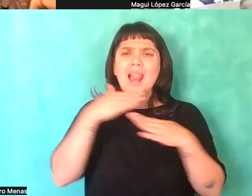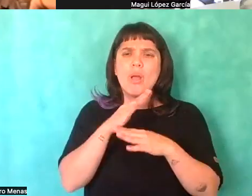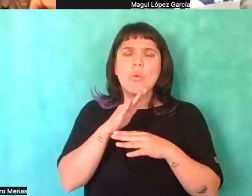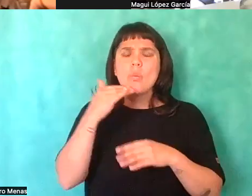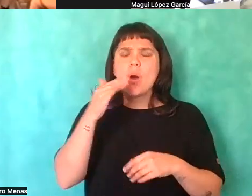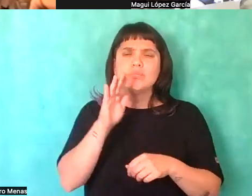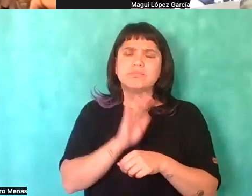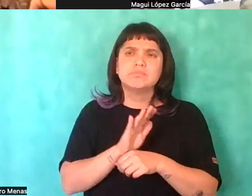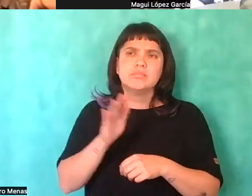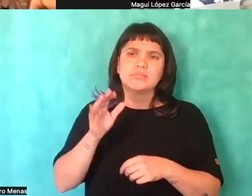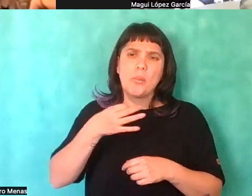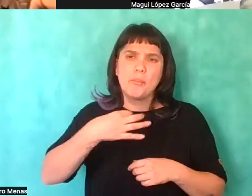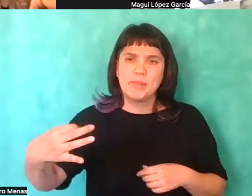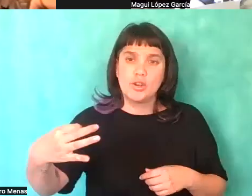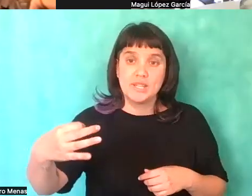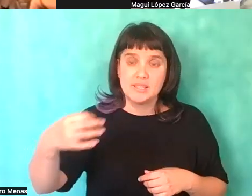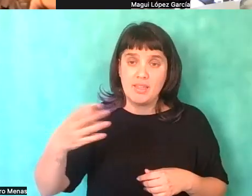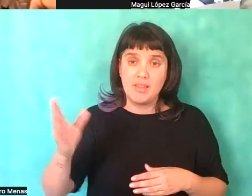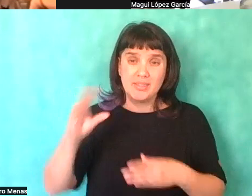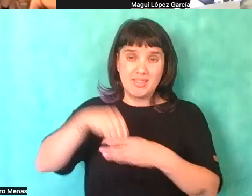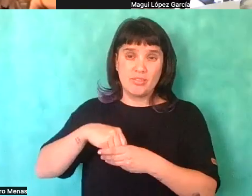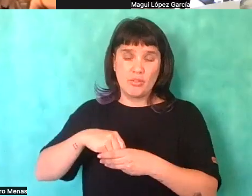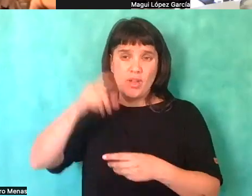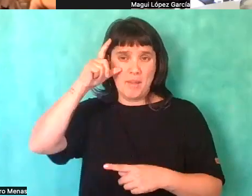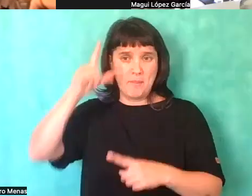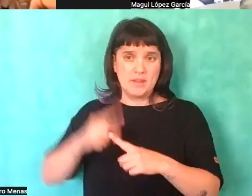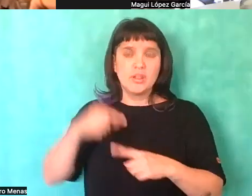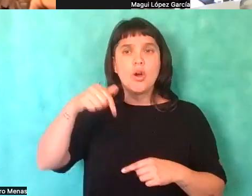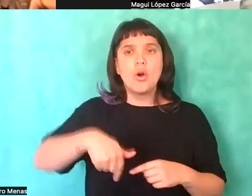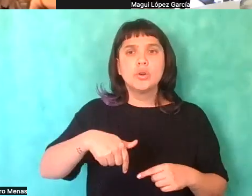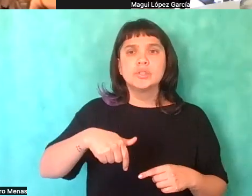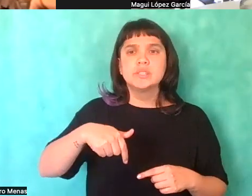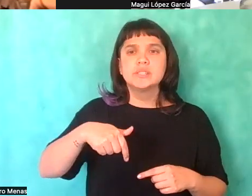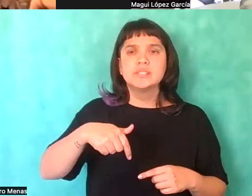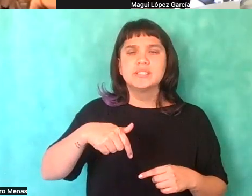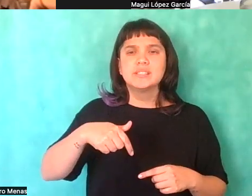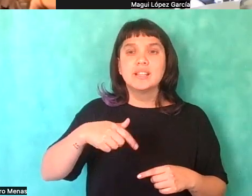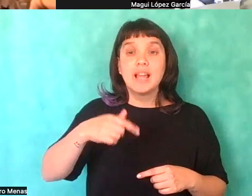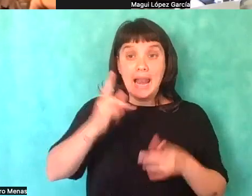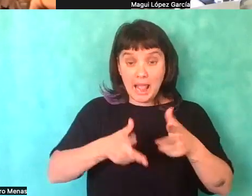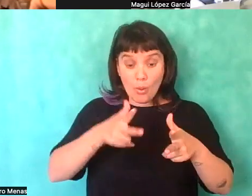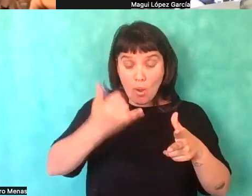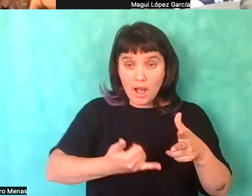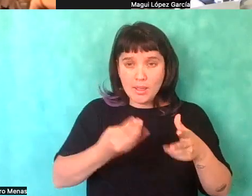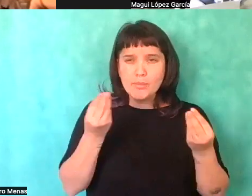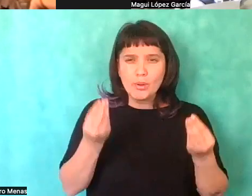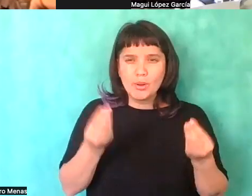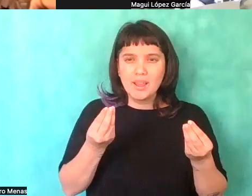que forma parte de la experiencia, que si hoy en día tenemos una lengua es gracias a las mismas personas sordas que resistieron